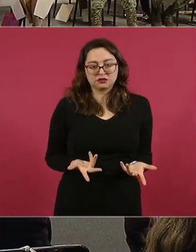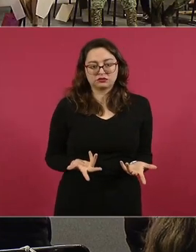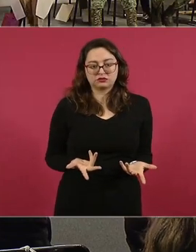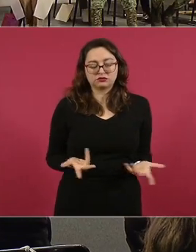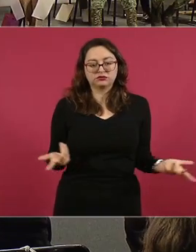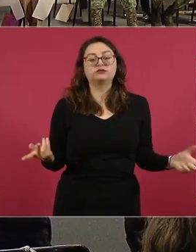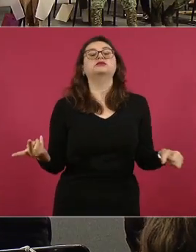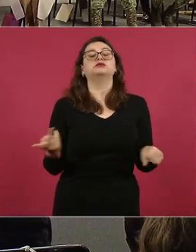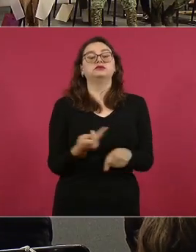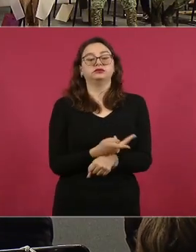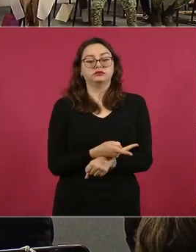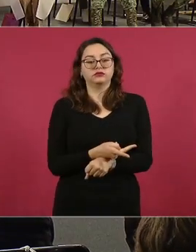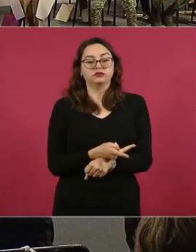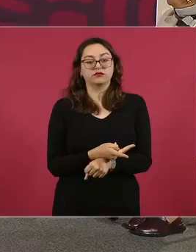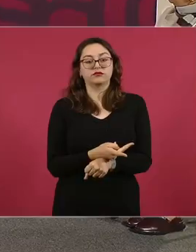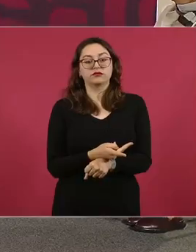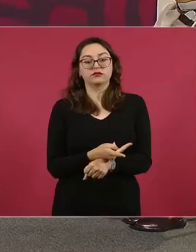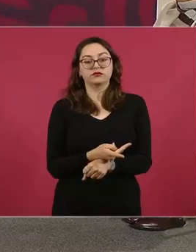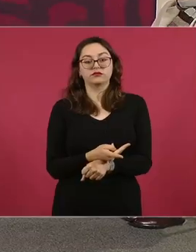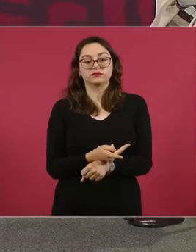qué fue